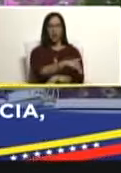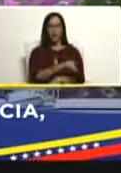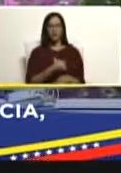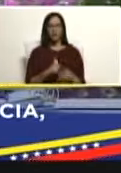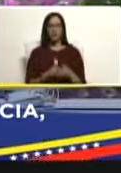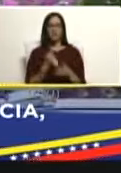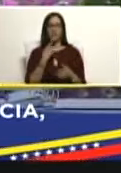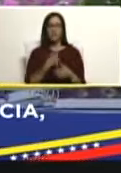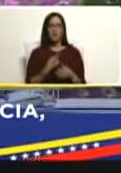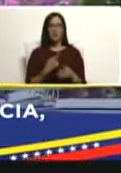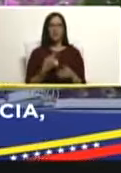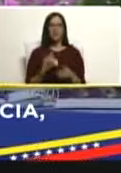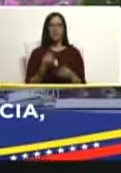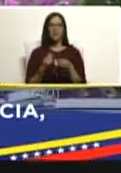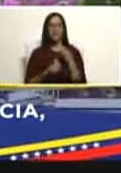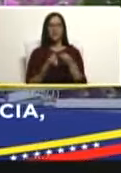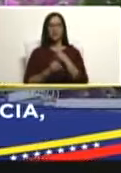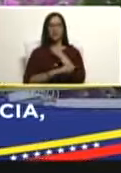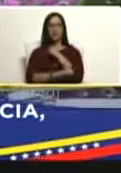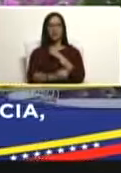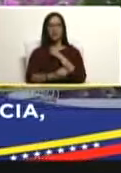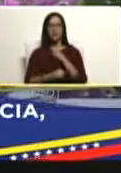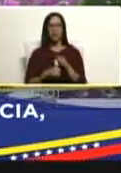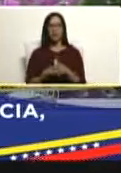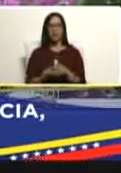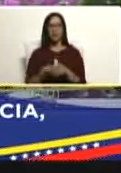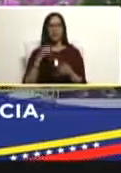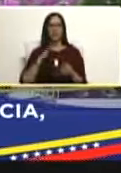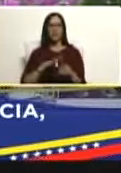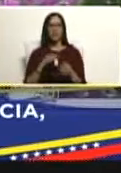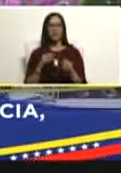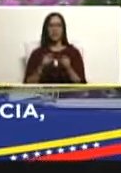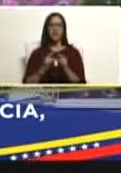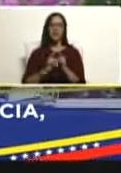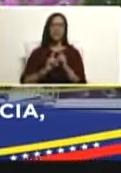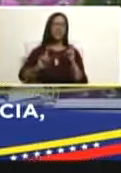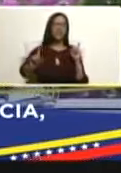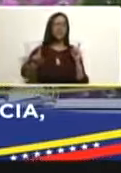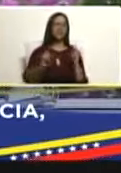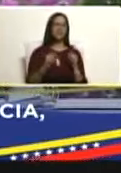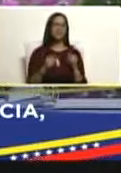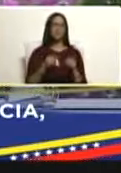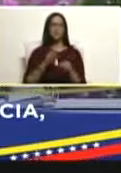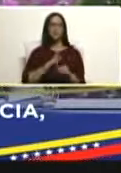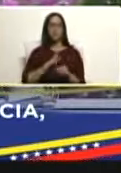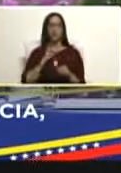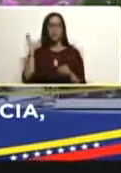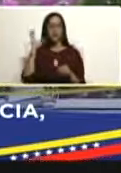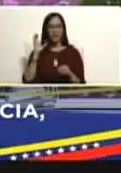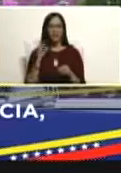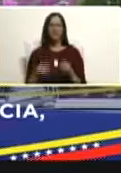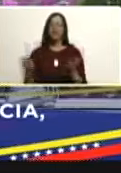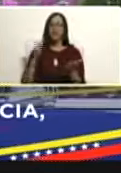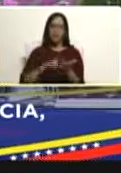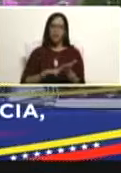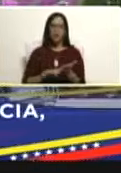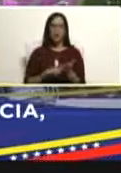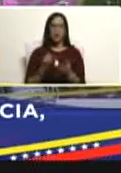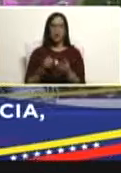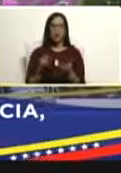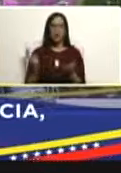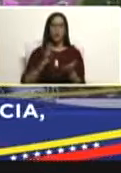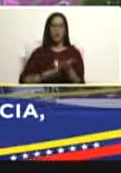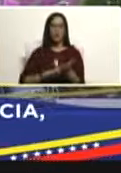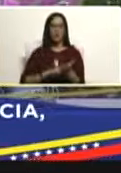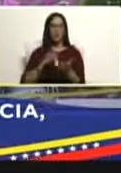Y decía que había sido traicionado y que estaba lejos de su tierra y que él volvería, como vuelve el conocimiento, a su